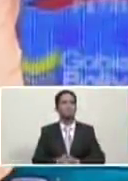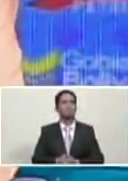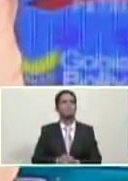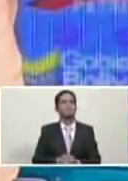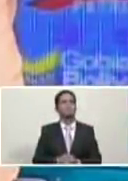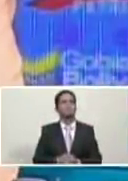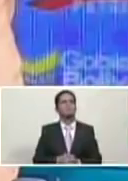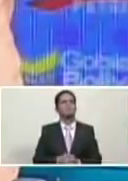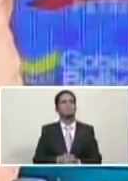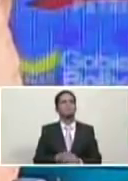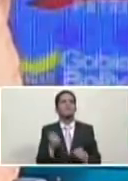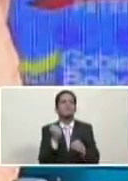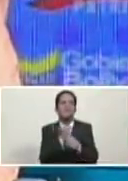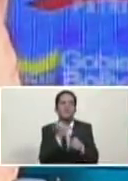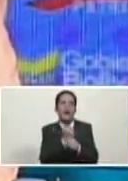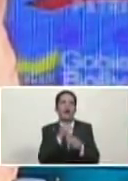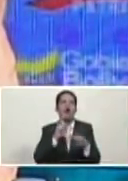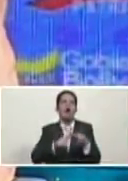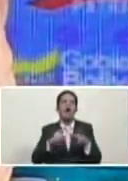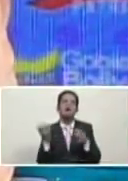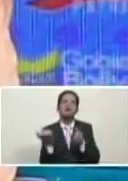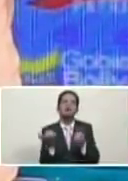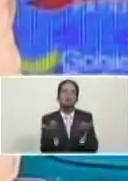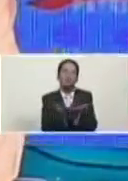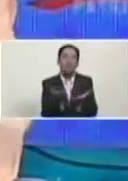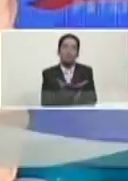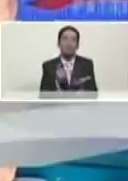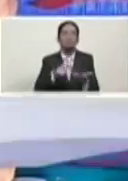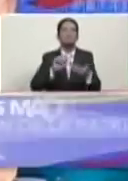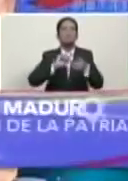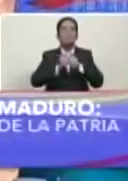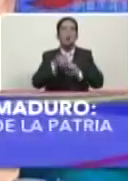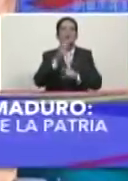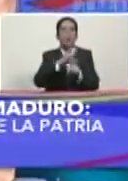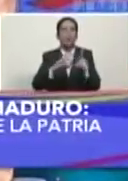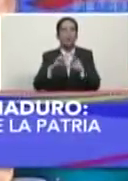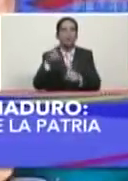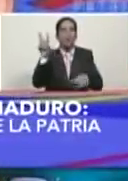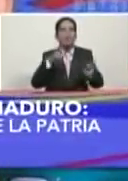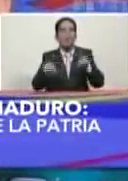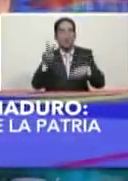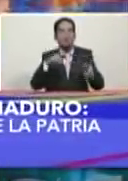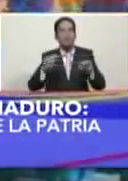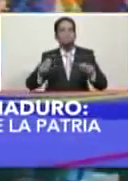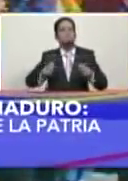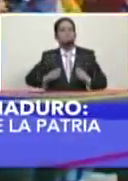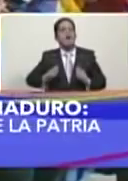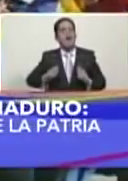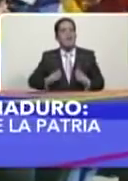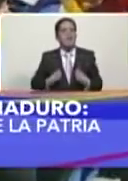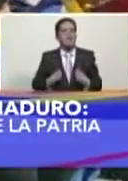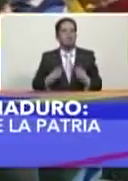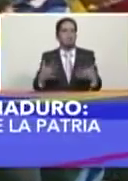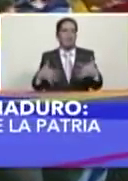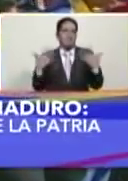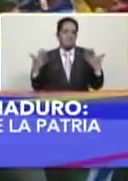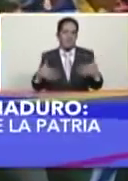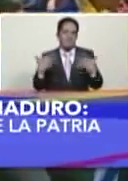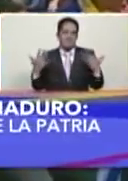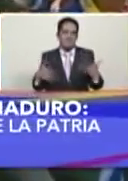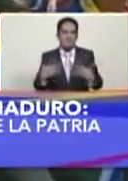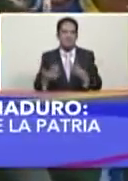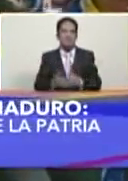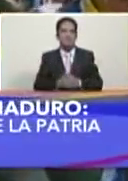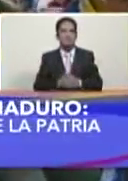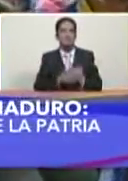El trabajo, el estudio, el deporte, la cultura, la recreación, la vida, la alegría,